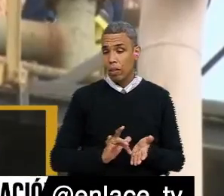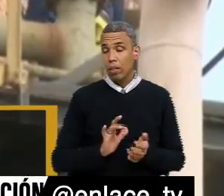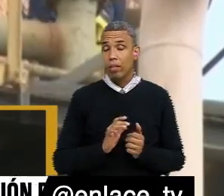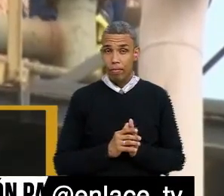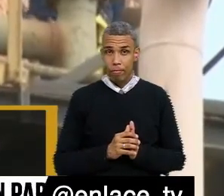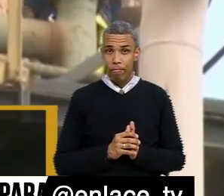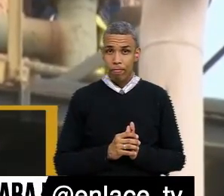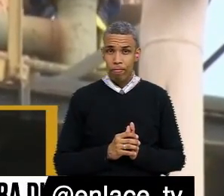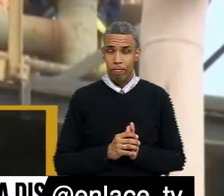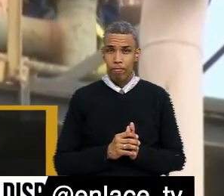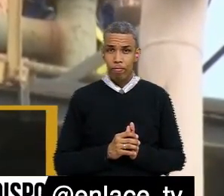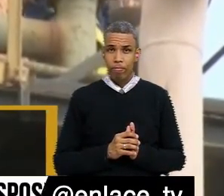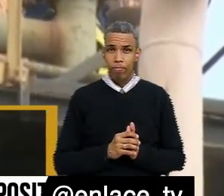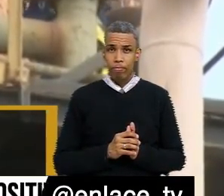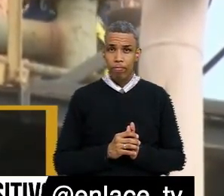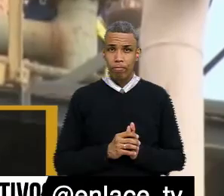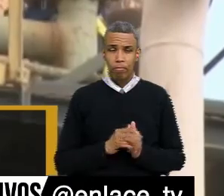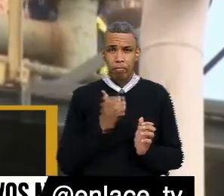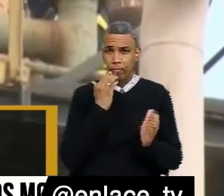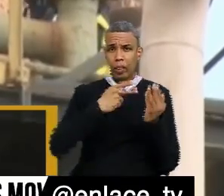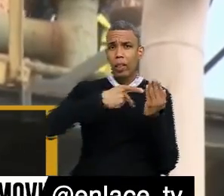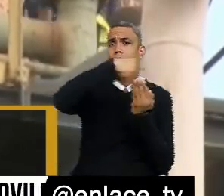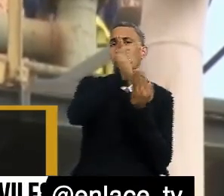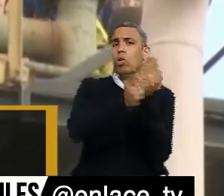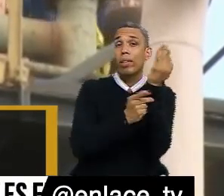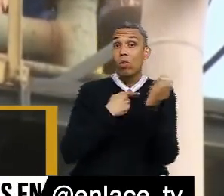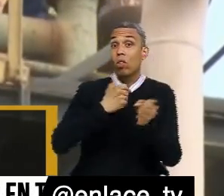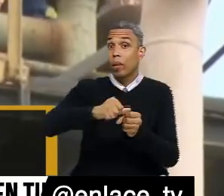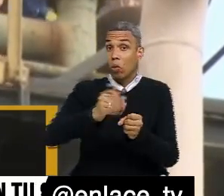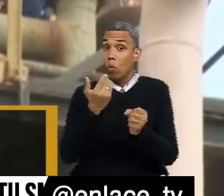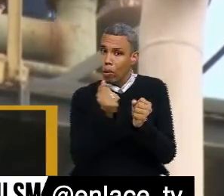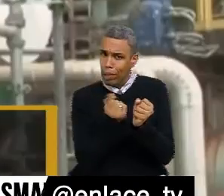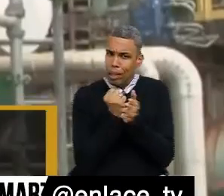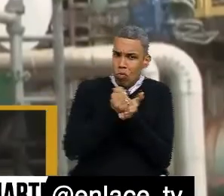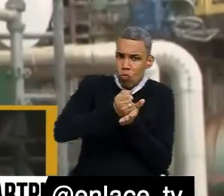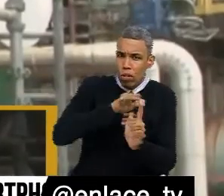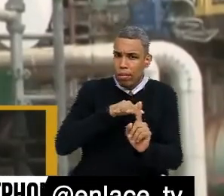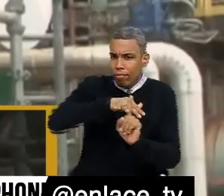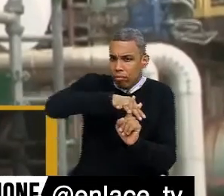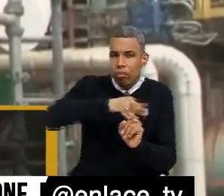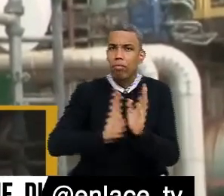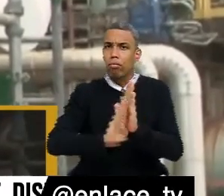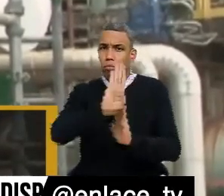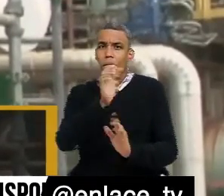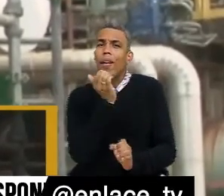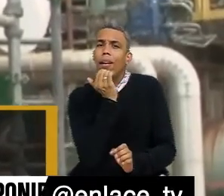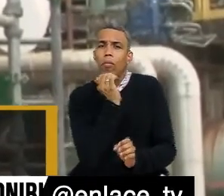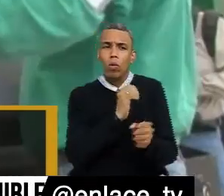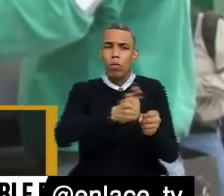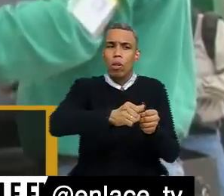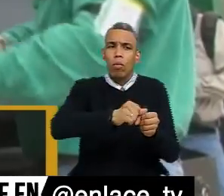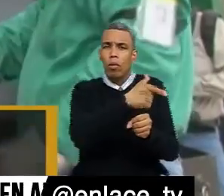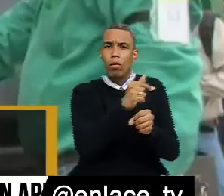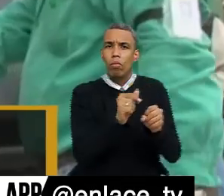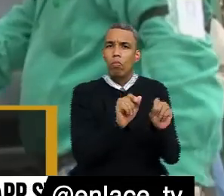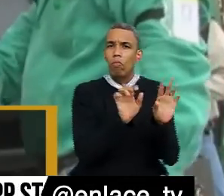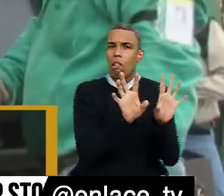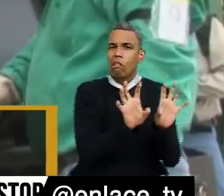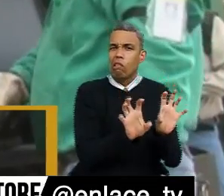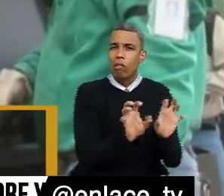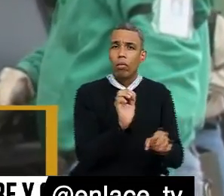la región. Porque si PMRB, Barranca Bermeja va a ser una ciudad desierta, como hoy están ya los comerciantes ya